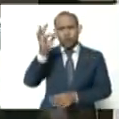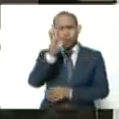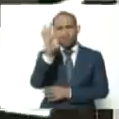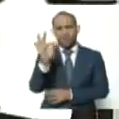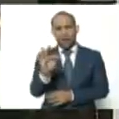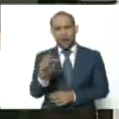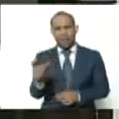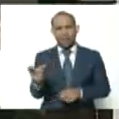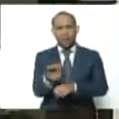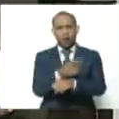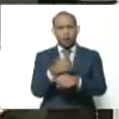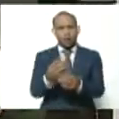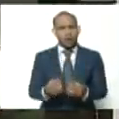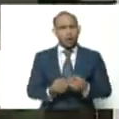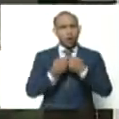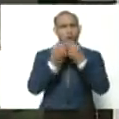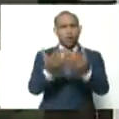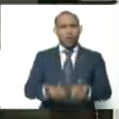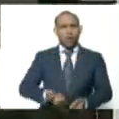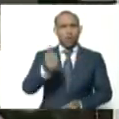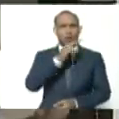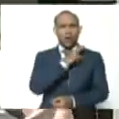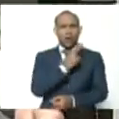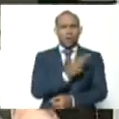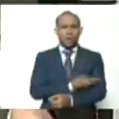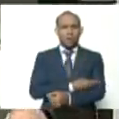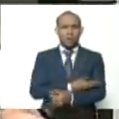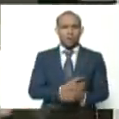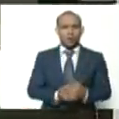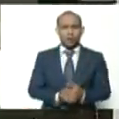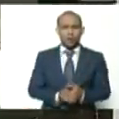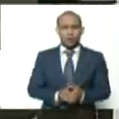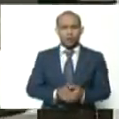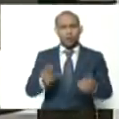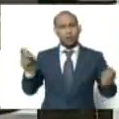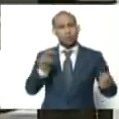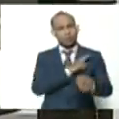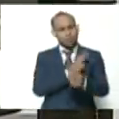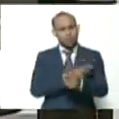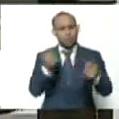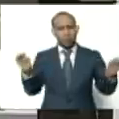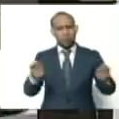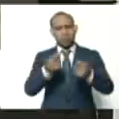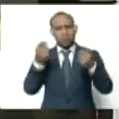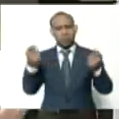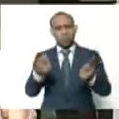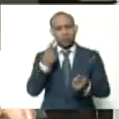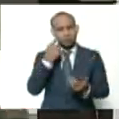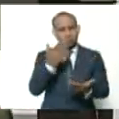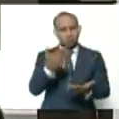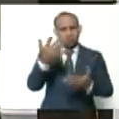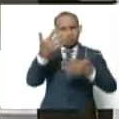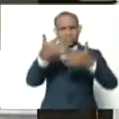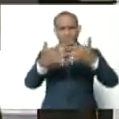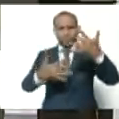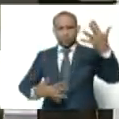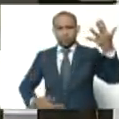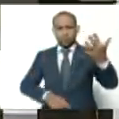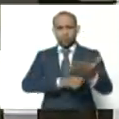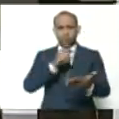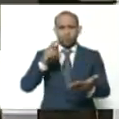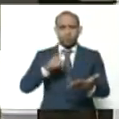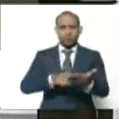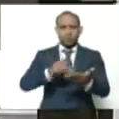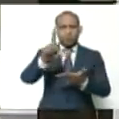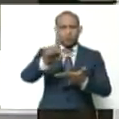para darle más poder al poder popular. Ahí está, pues. Hemos abordado